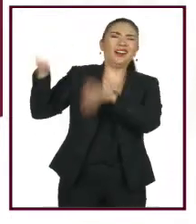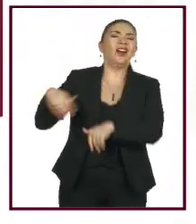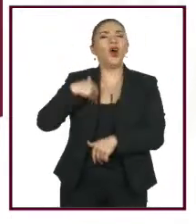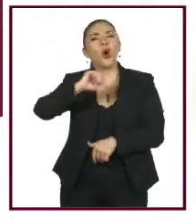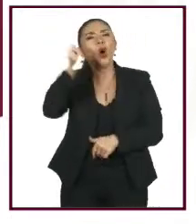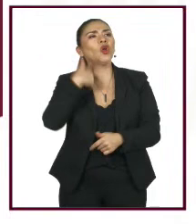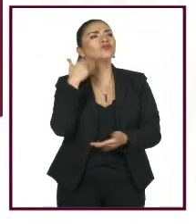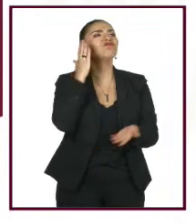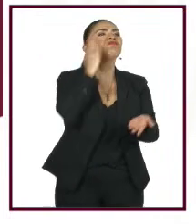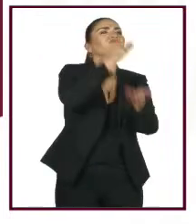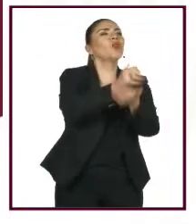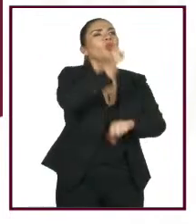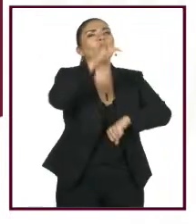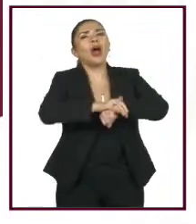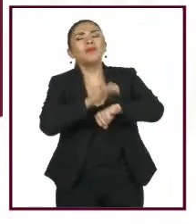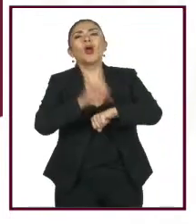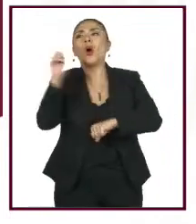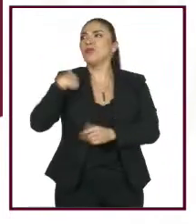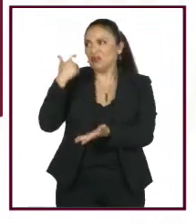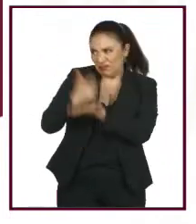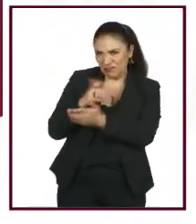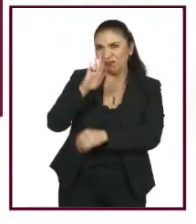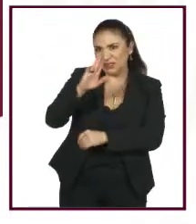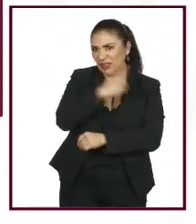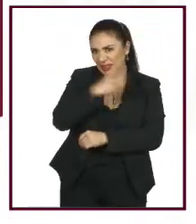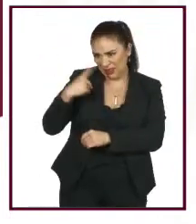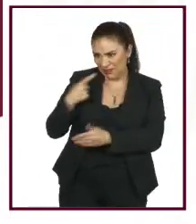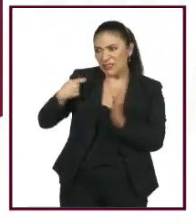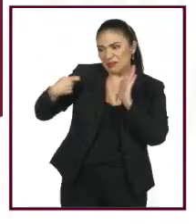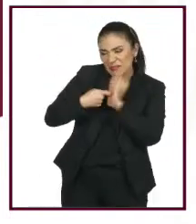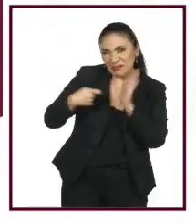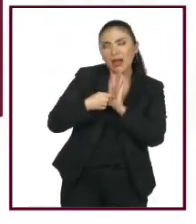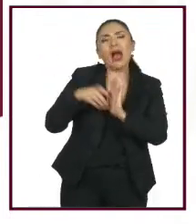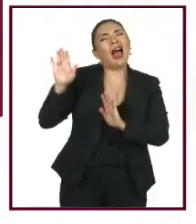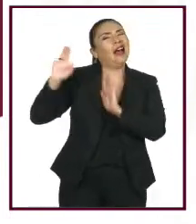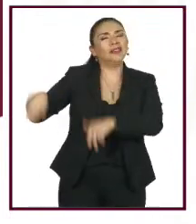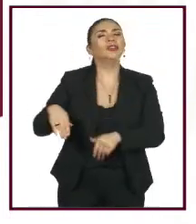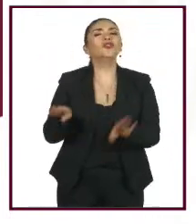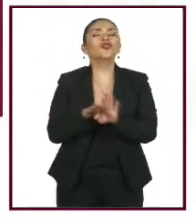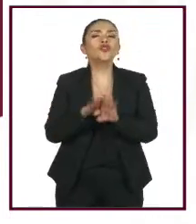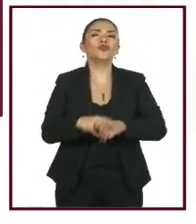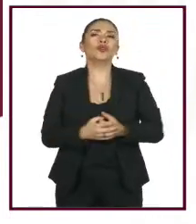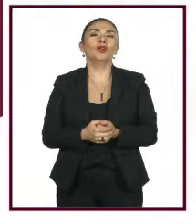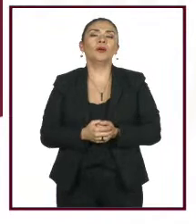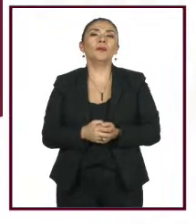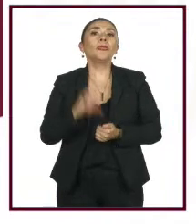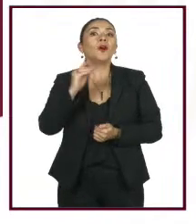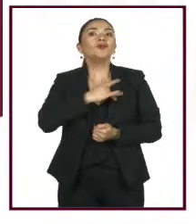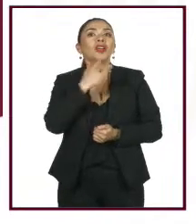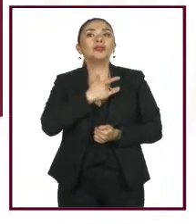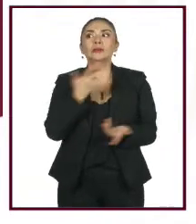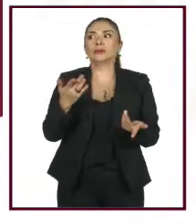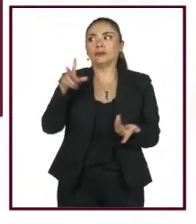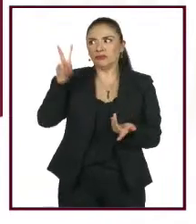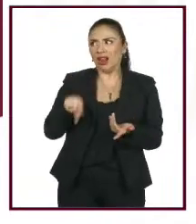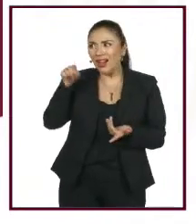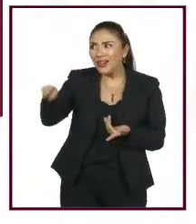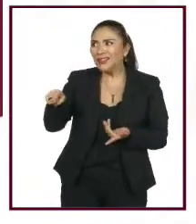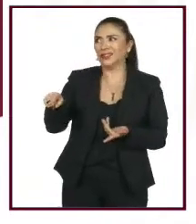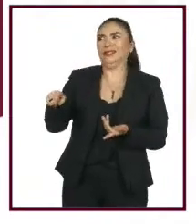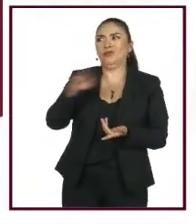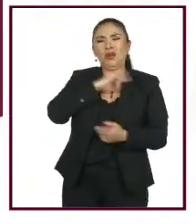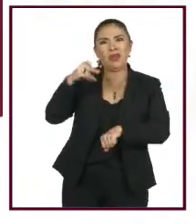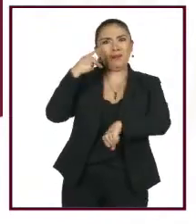amenazando con que tiene que consumir o algún tipo de amenaza. La adecuada percepción de riesgo, que es el